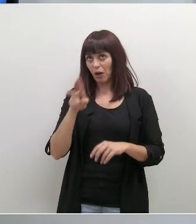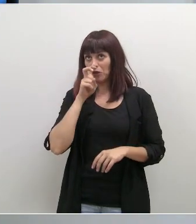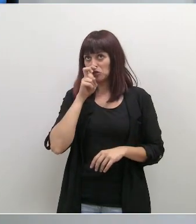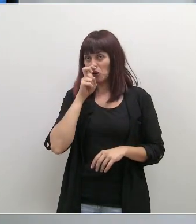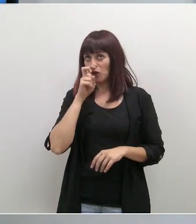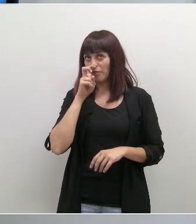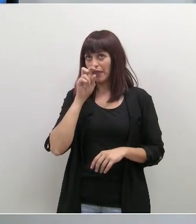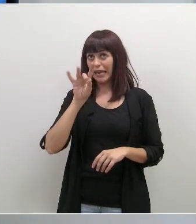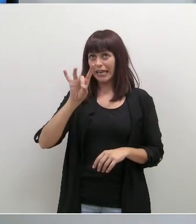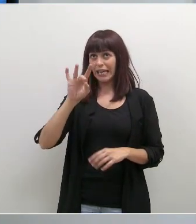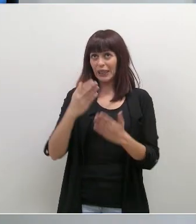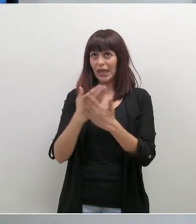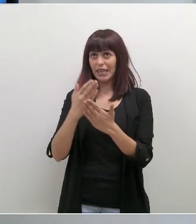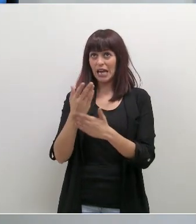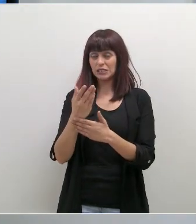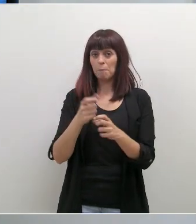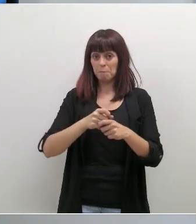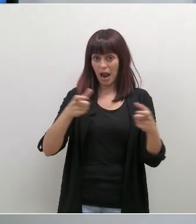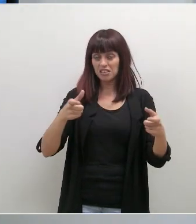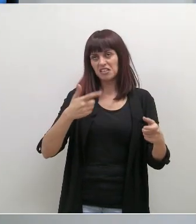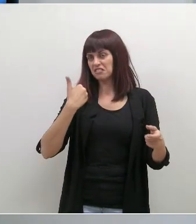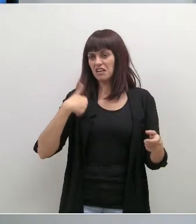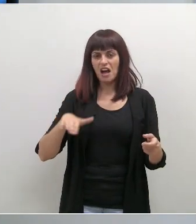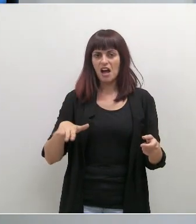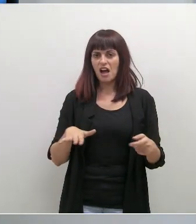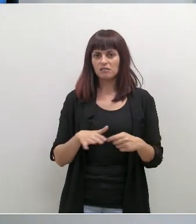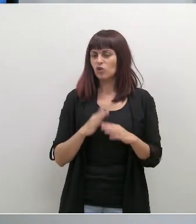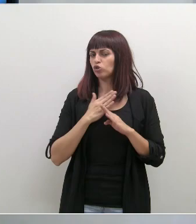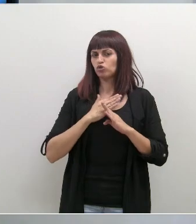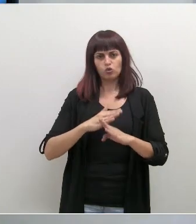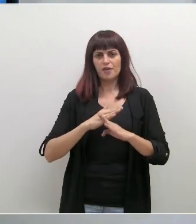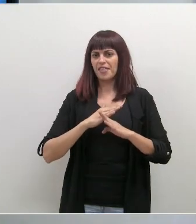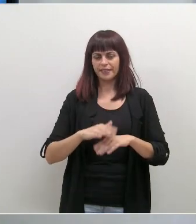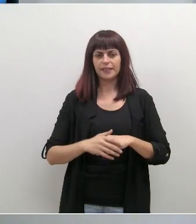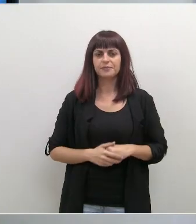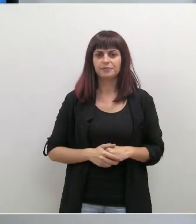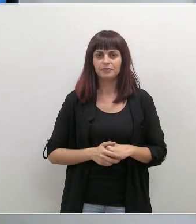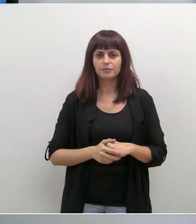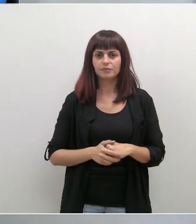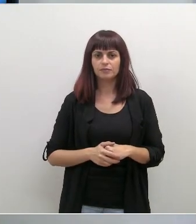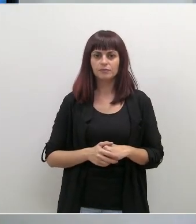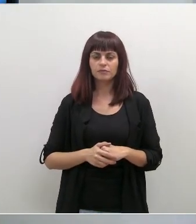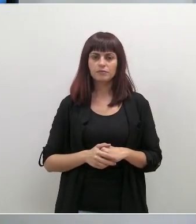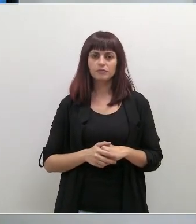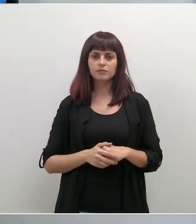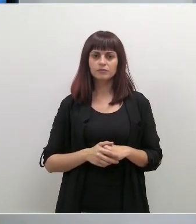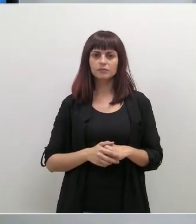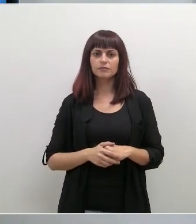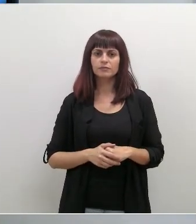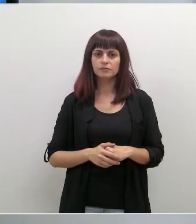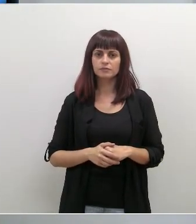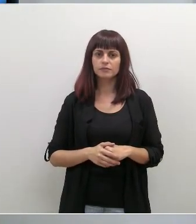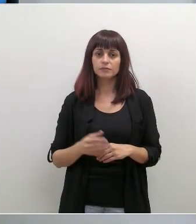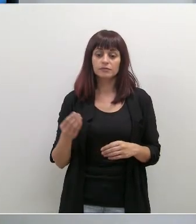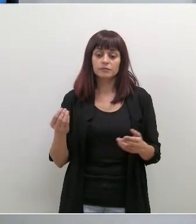en la próxima quincena también en Salud Pública, completaremos ya los suficientes rastreadores en la región. por encima de lo que marca la OMS.